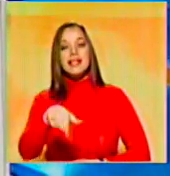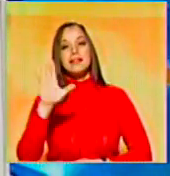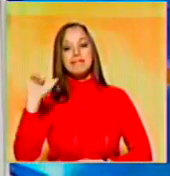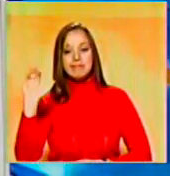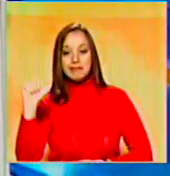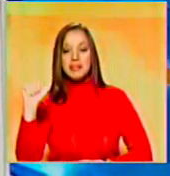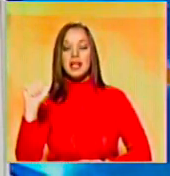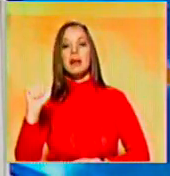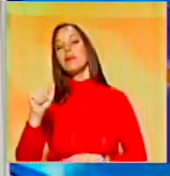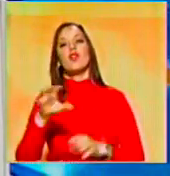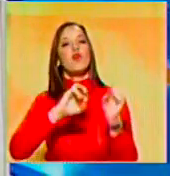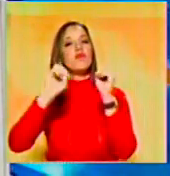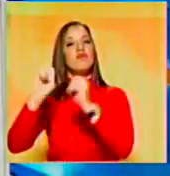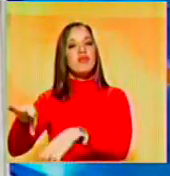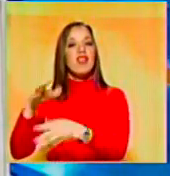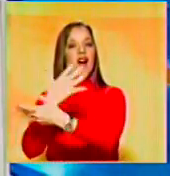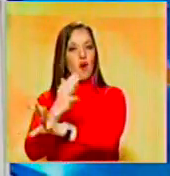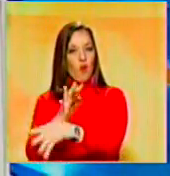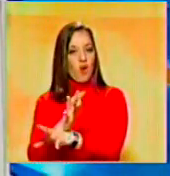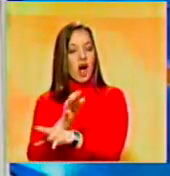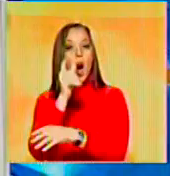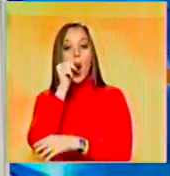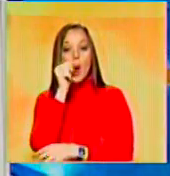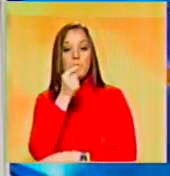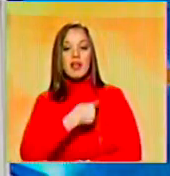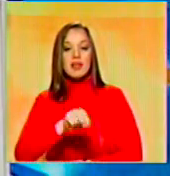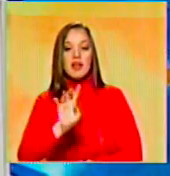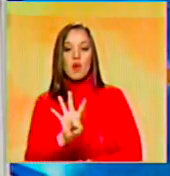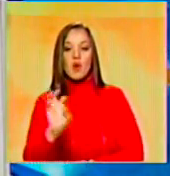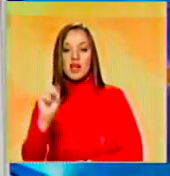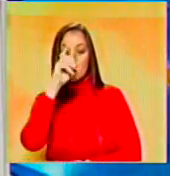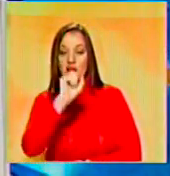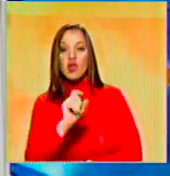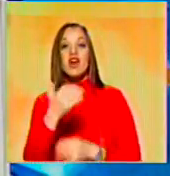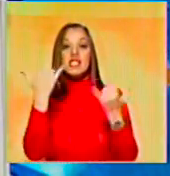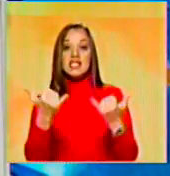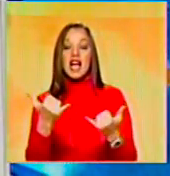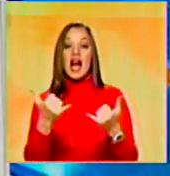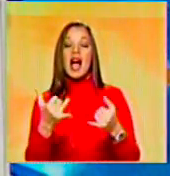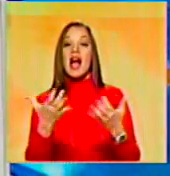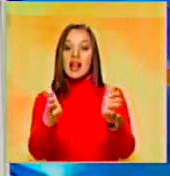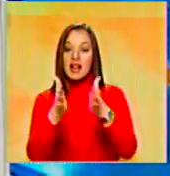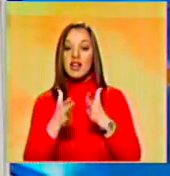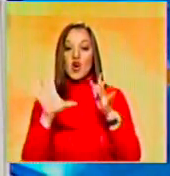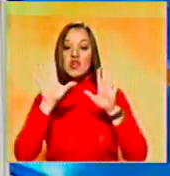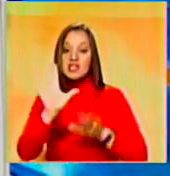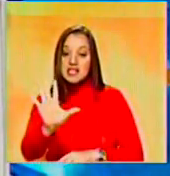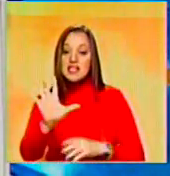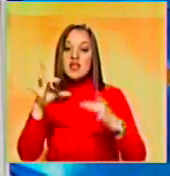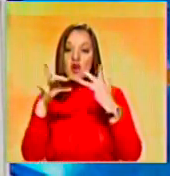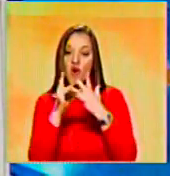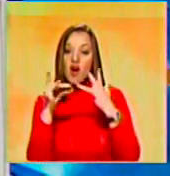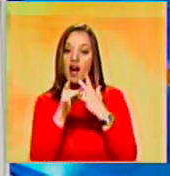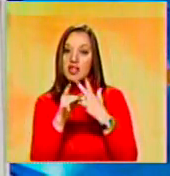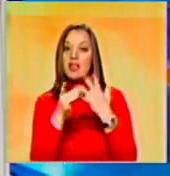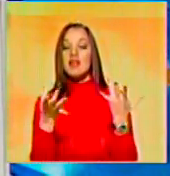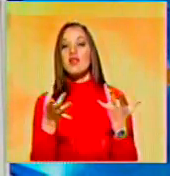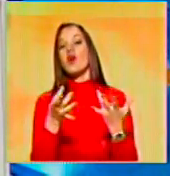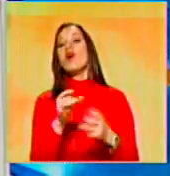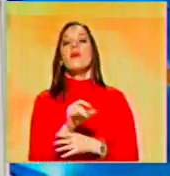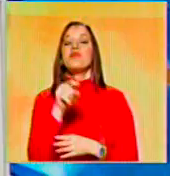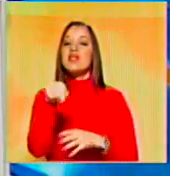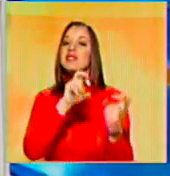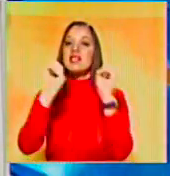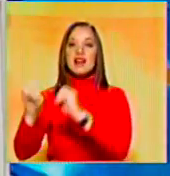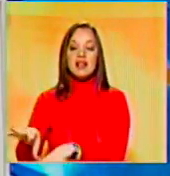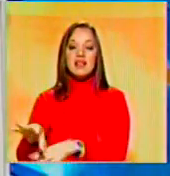grande del Yankee Stadium, el campo corto de 40 años de edad y ganador de 5 anillos de Serie Mundial, que se retirará al terminar esta temporada con